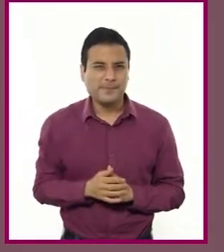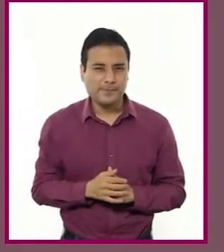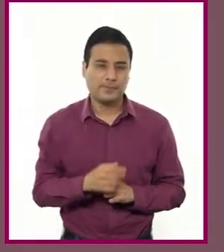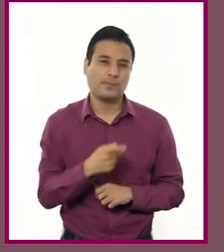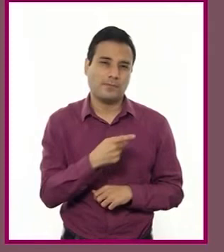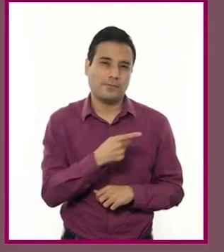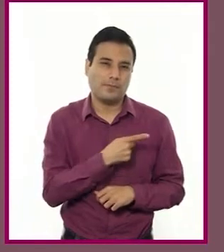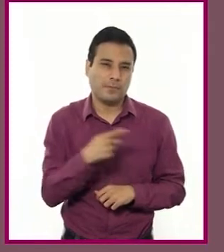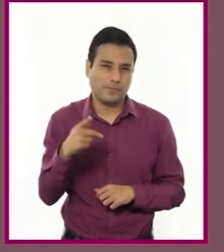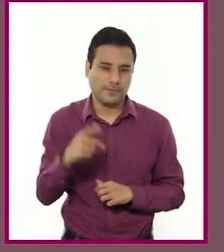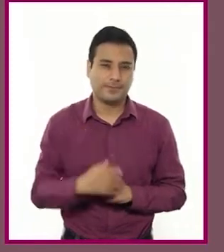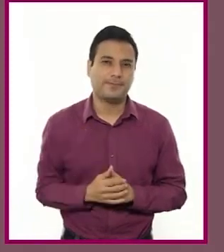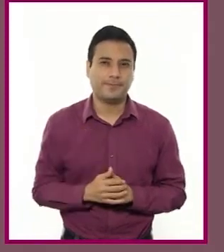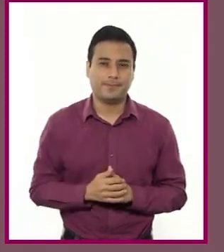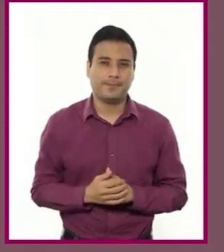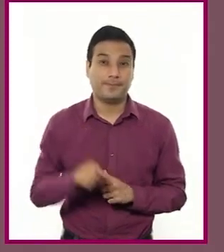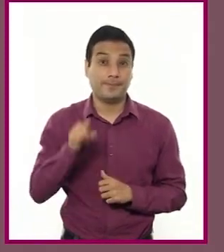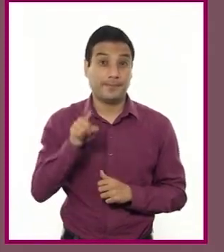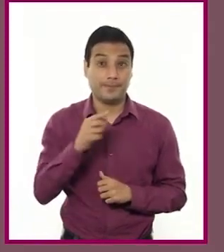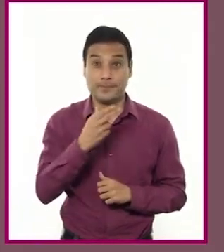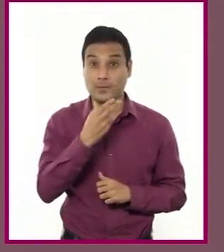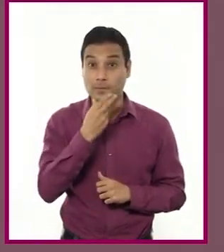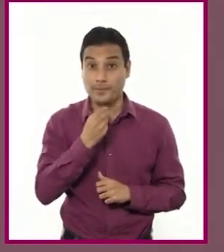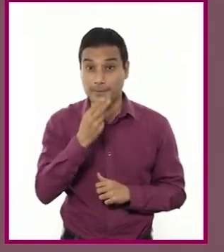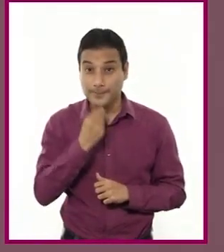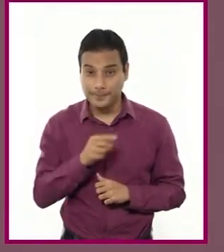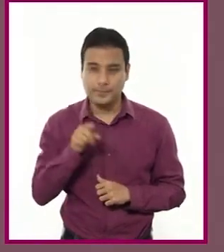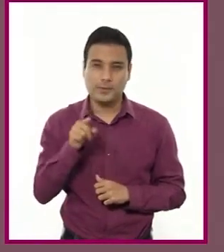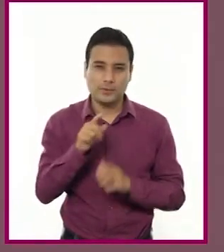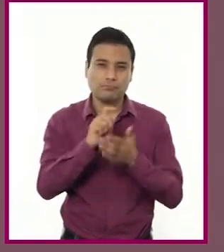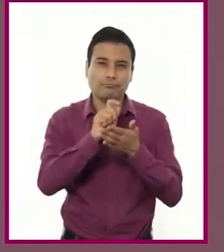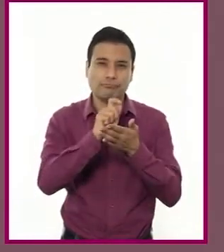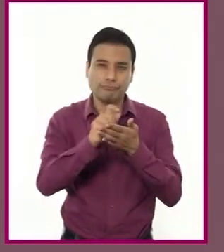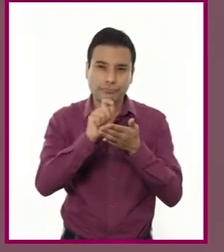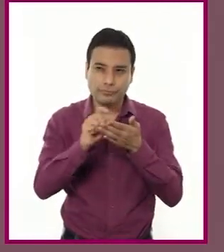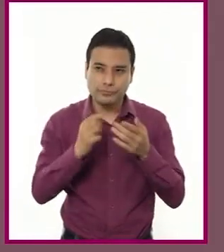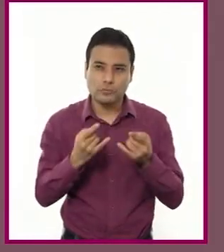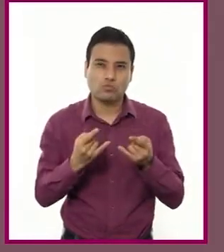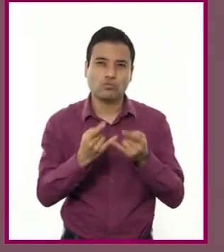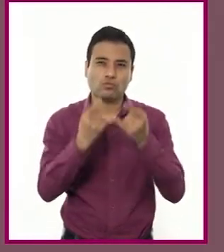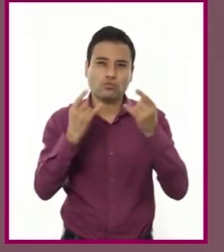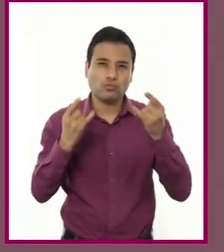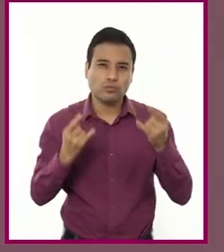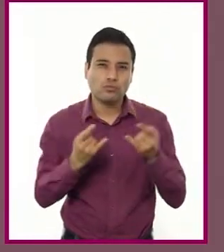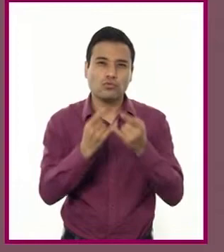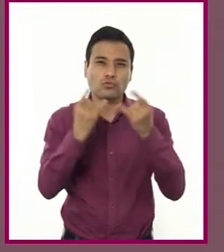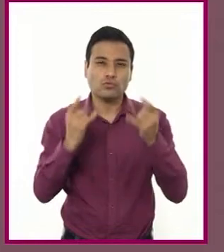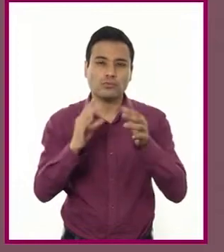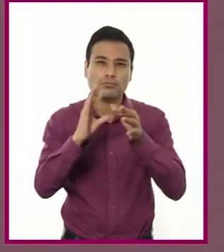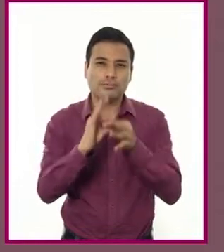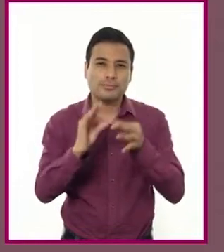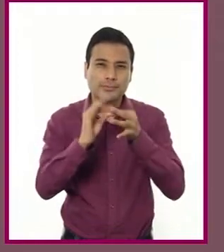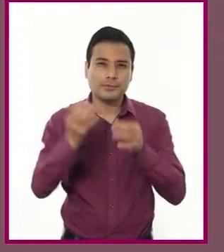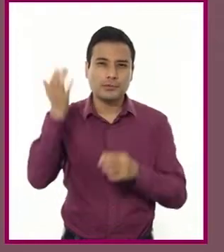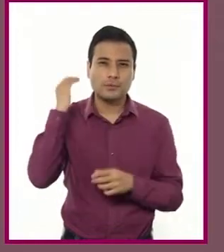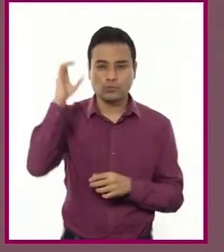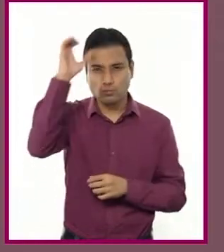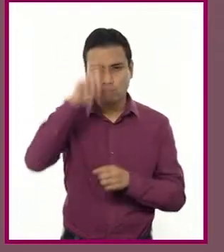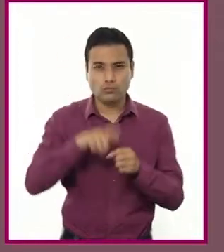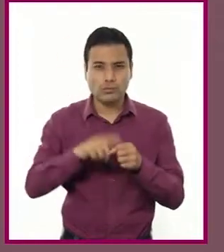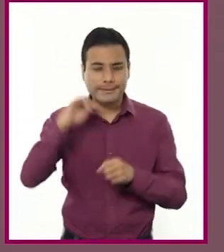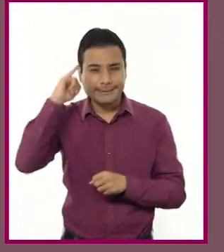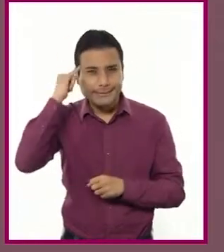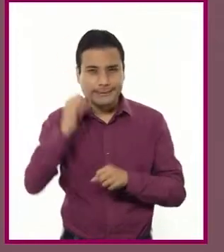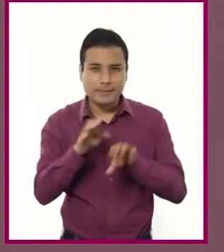pobre. A él se debe la más temprana de las crónicas franciscanas, en la que describió la antigua cultura indígena y el curso